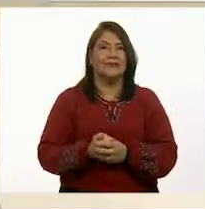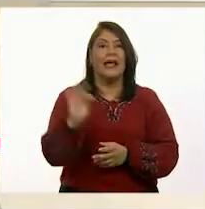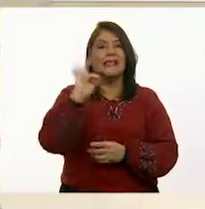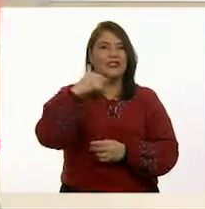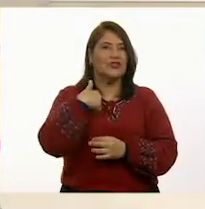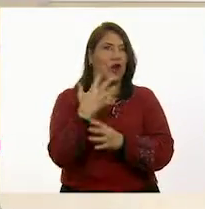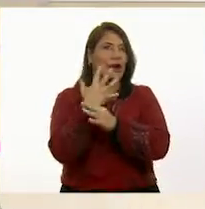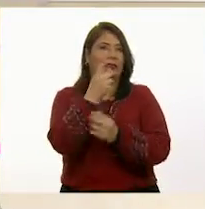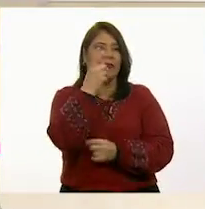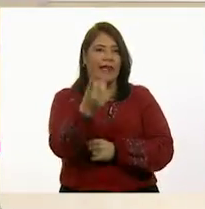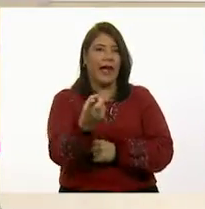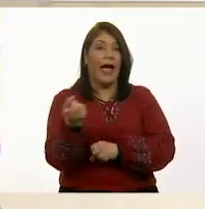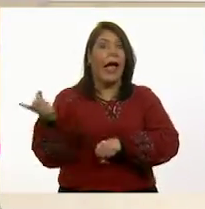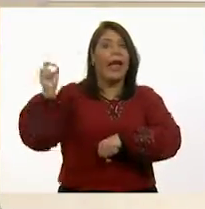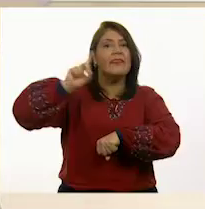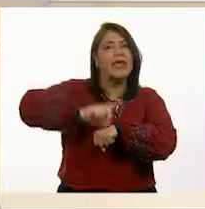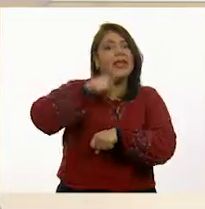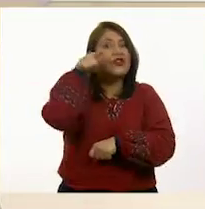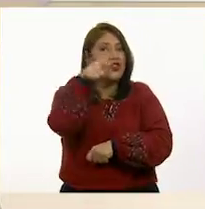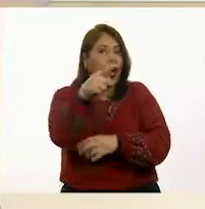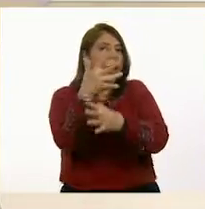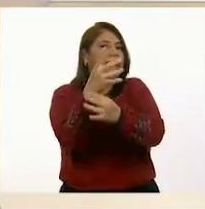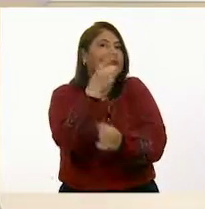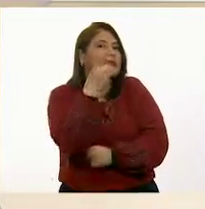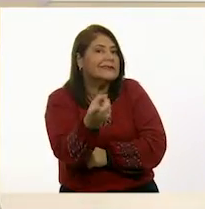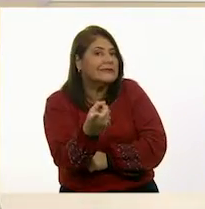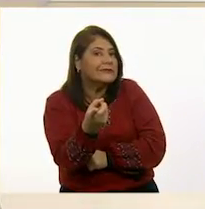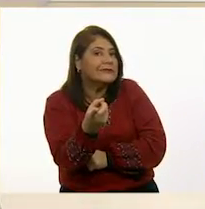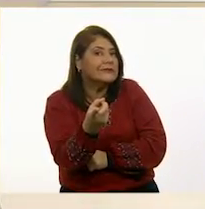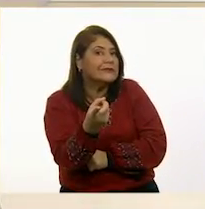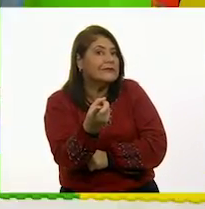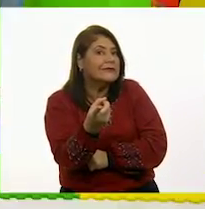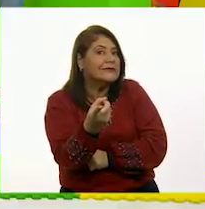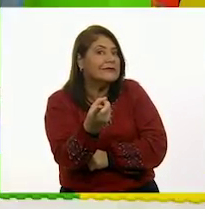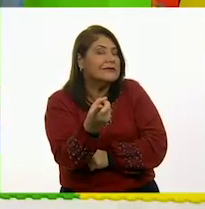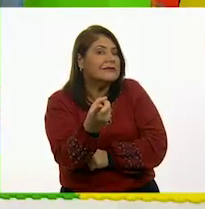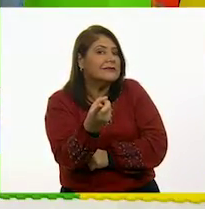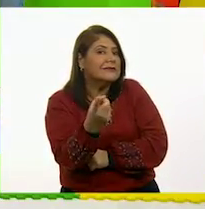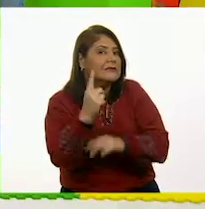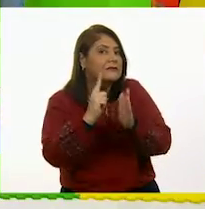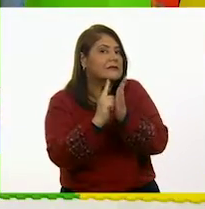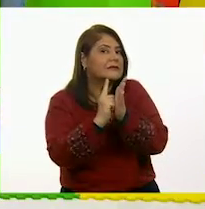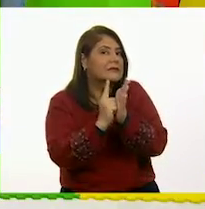yo digo día, tú dices...